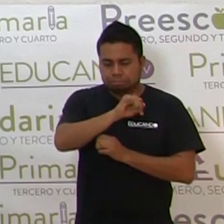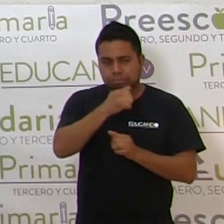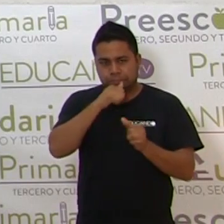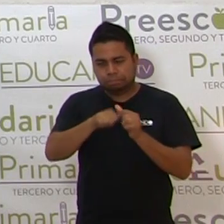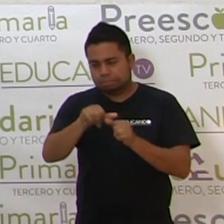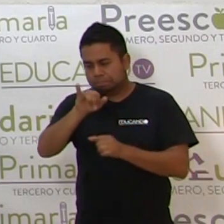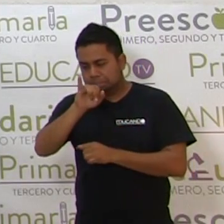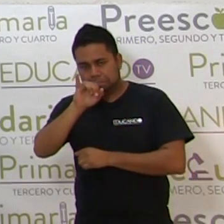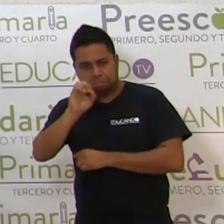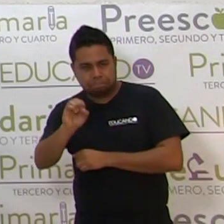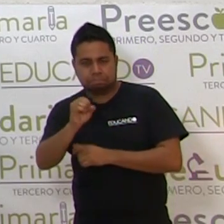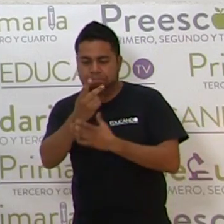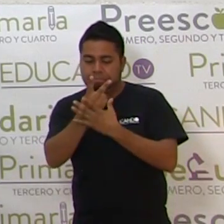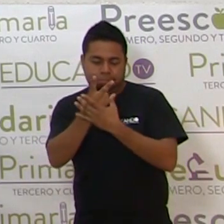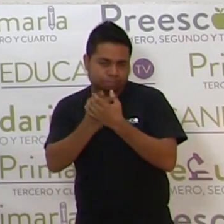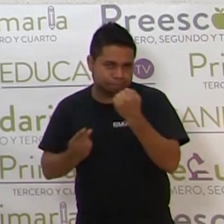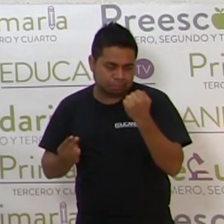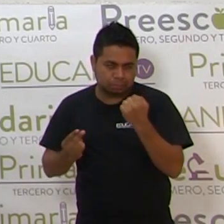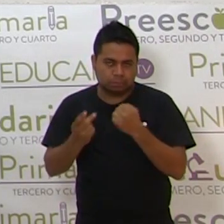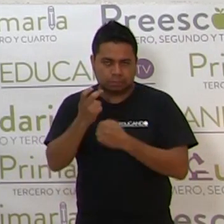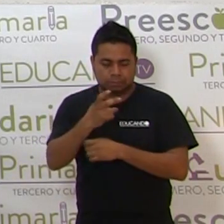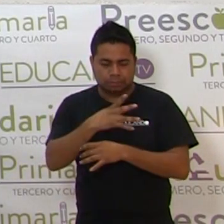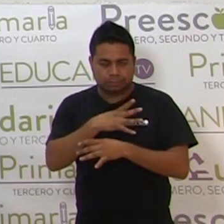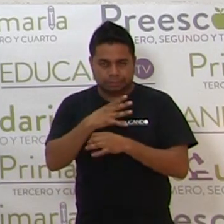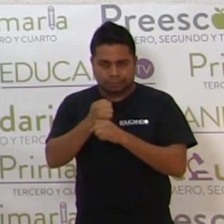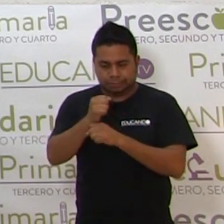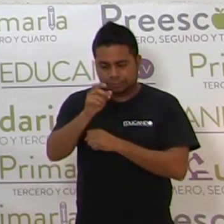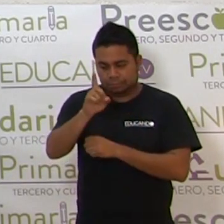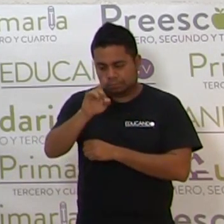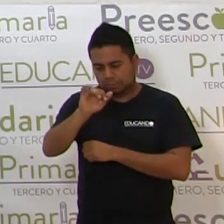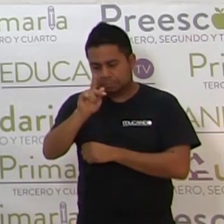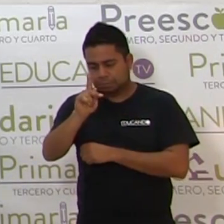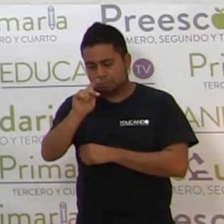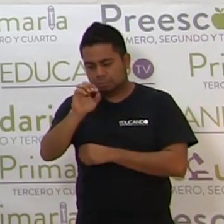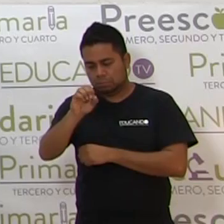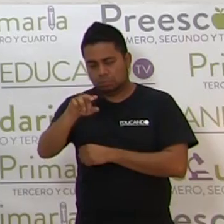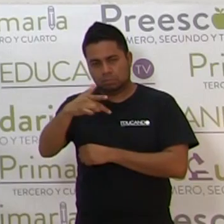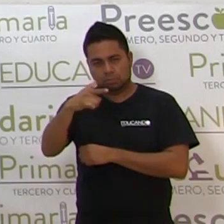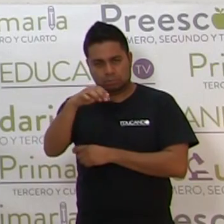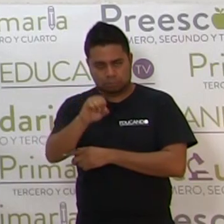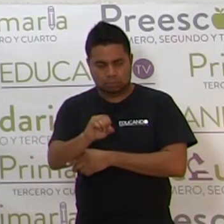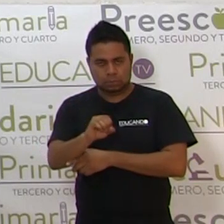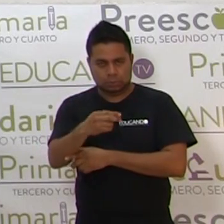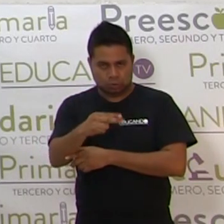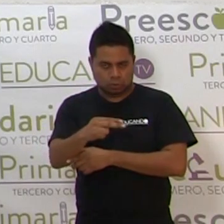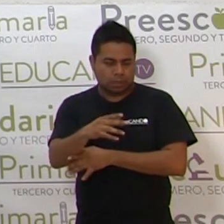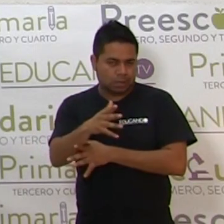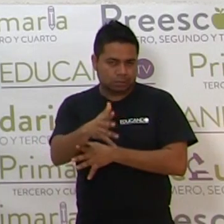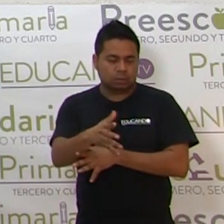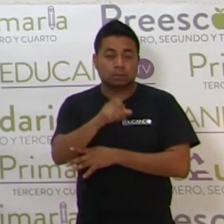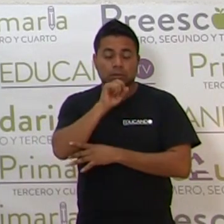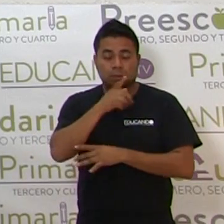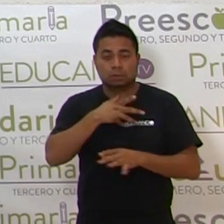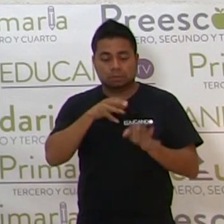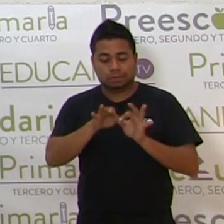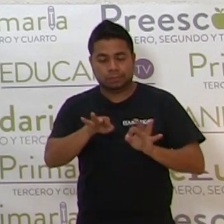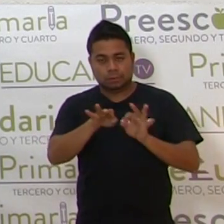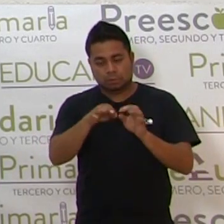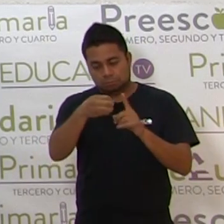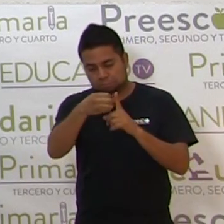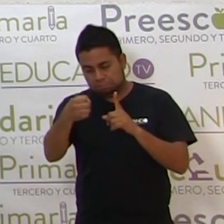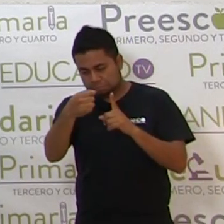vocales juntas, vamos a hacer un diptongo. Es importante también que en el mismo conteo de